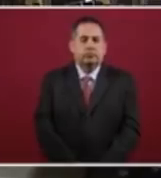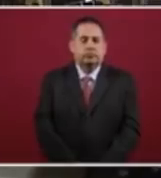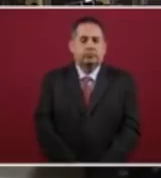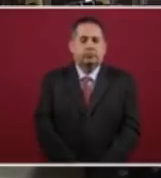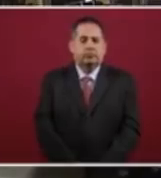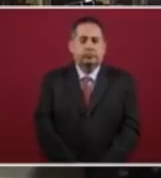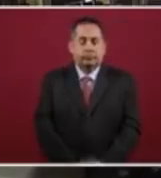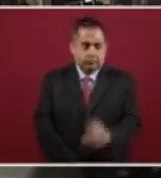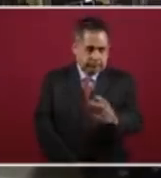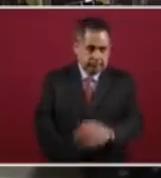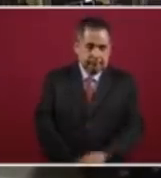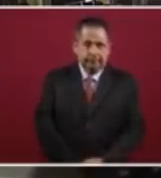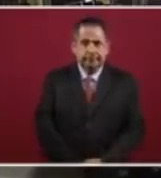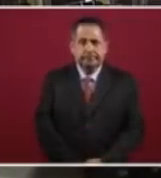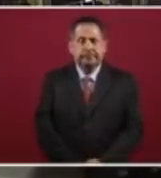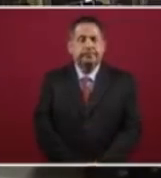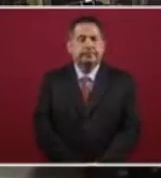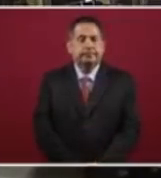Gracias. Adelante.